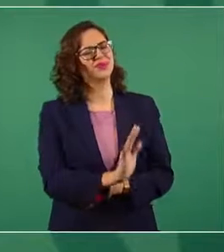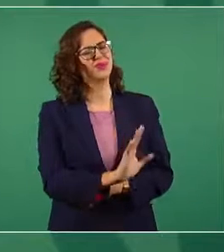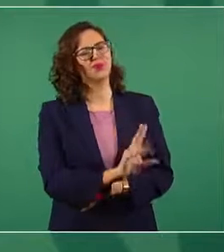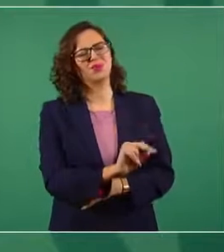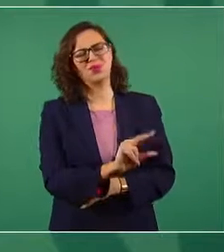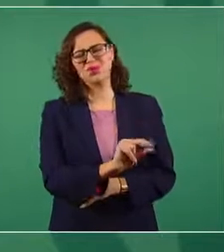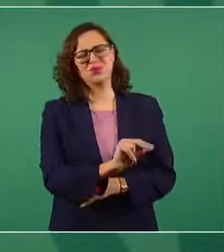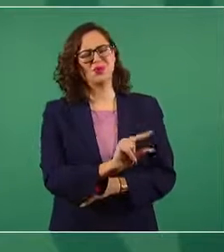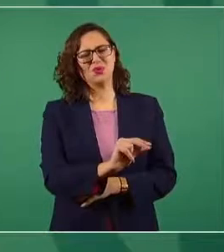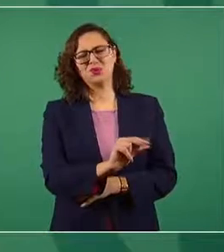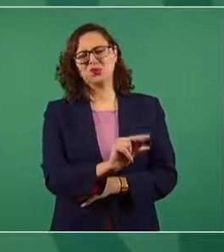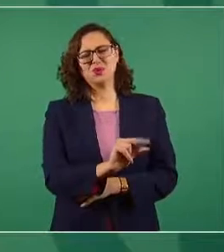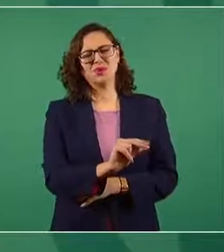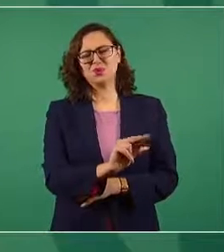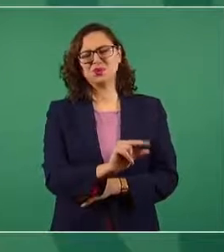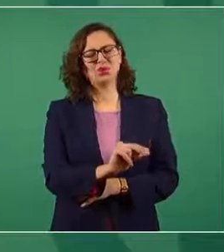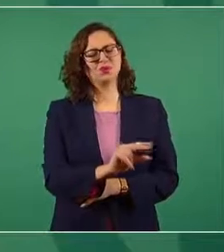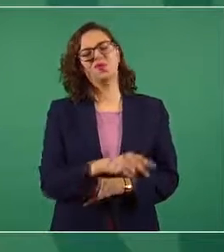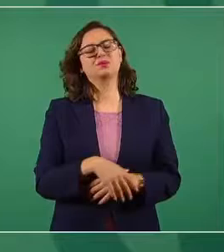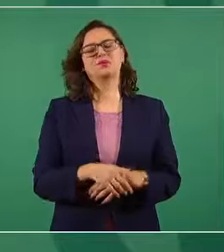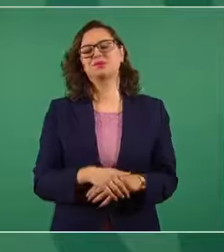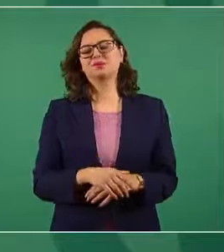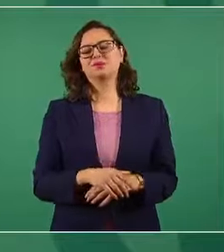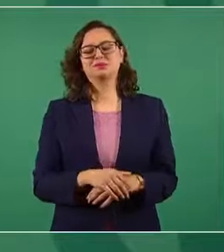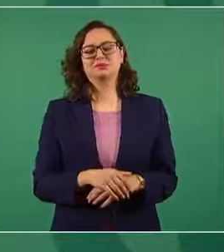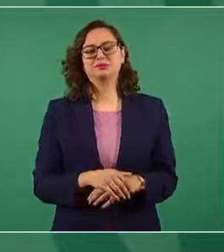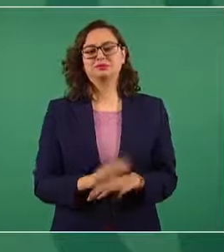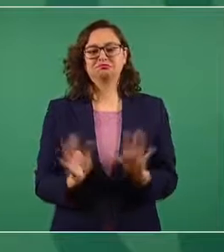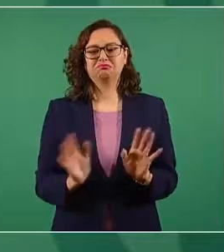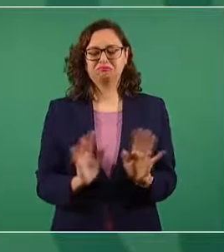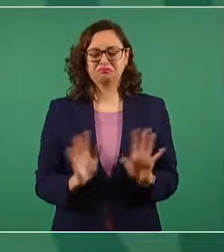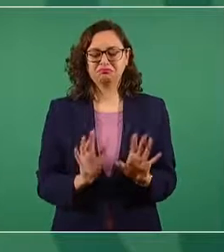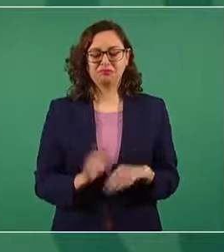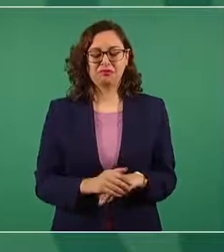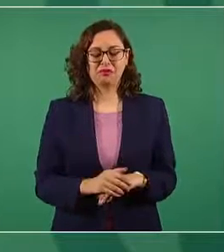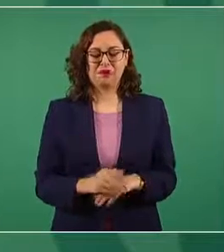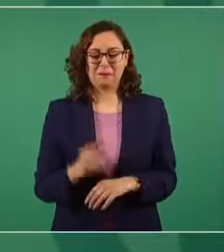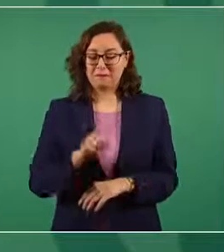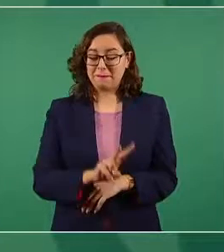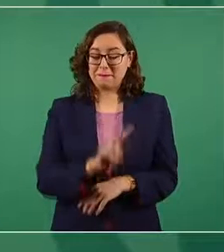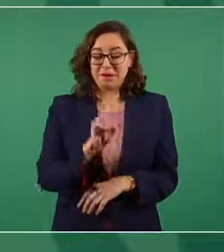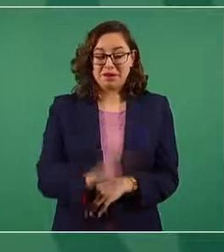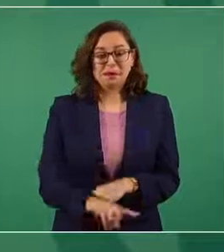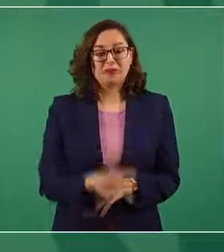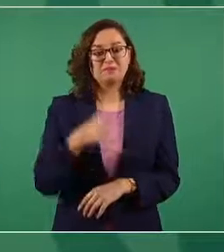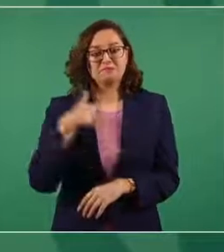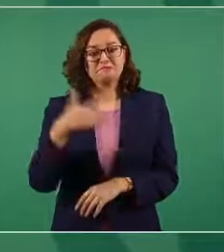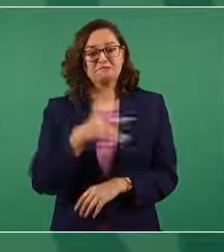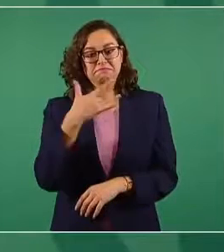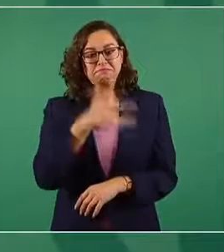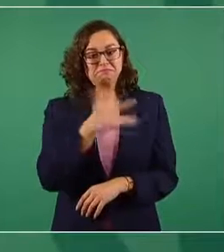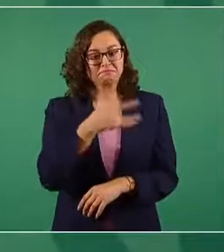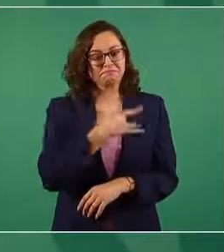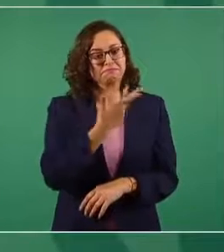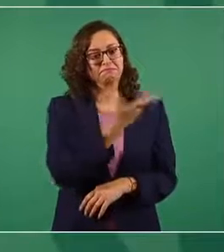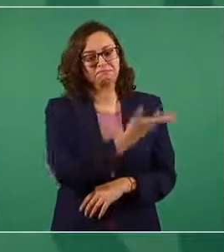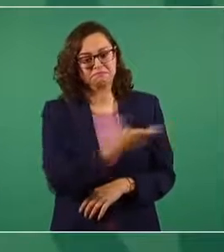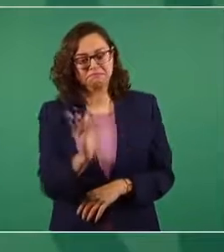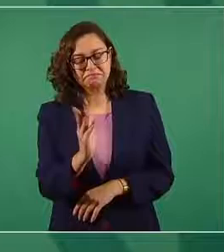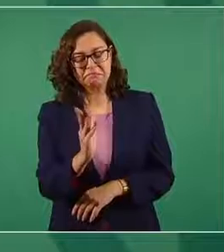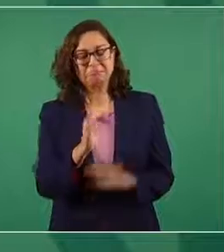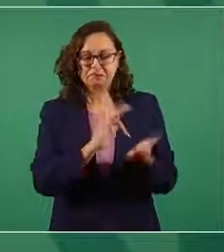Yo incluso quiero hasta agradecerles porque